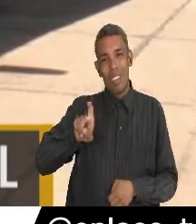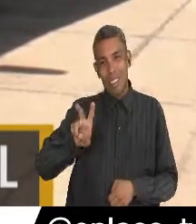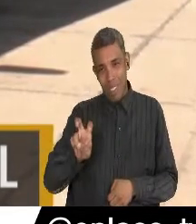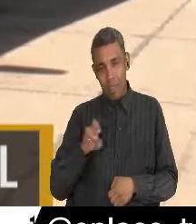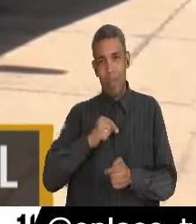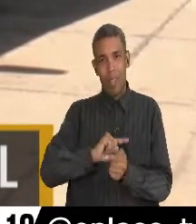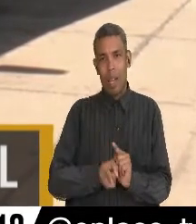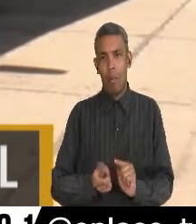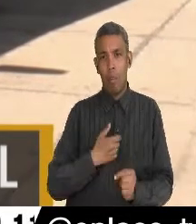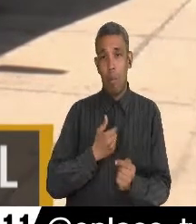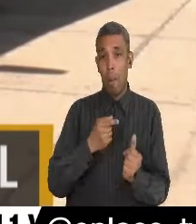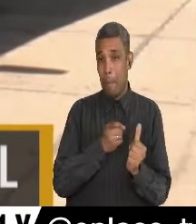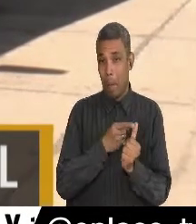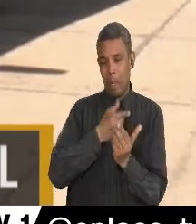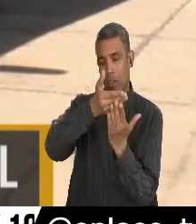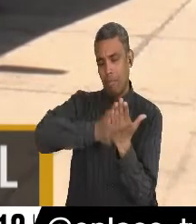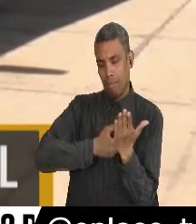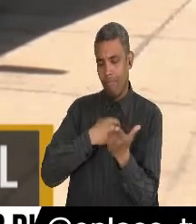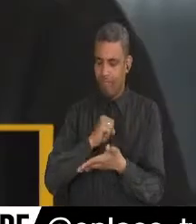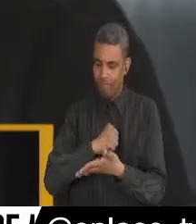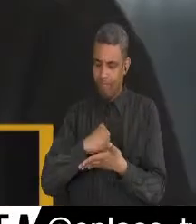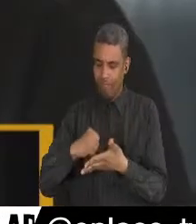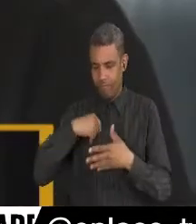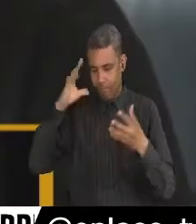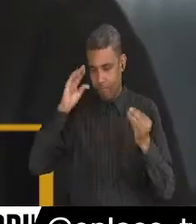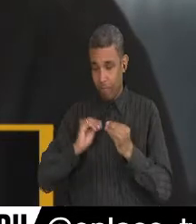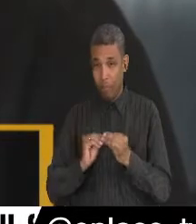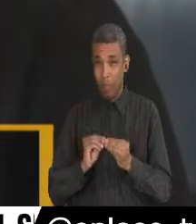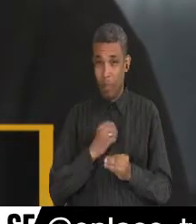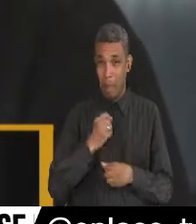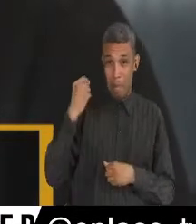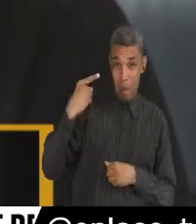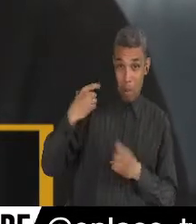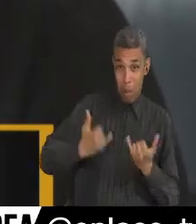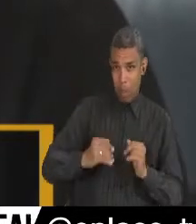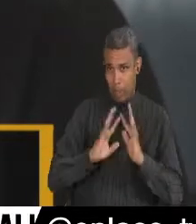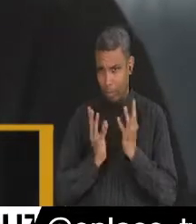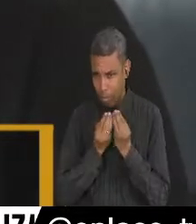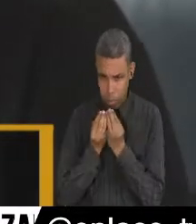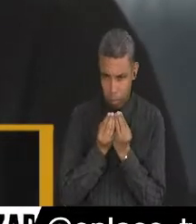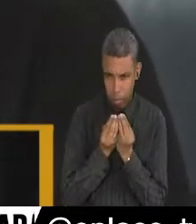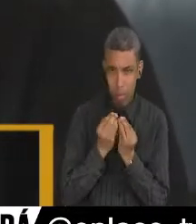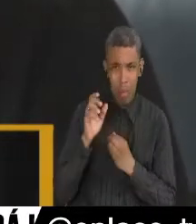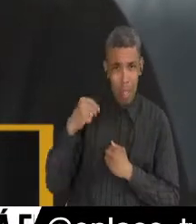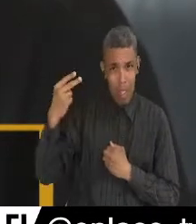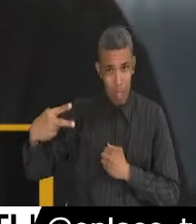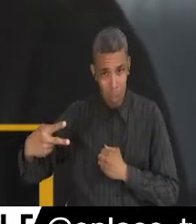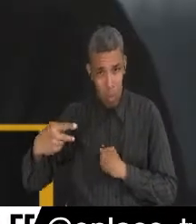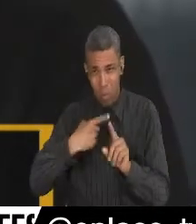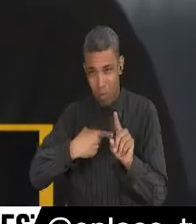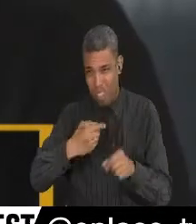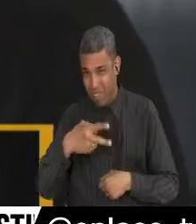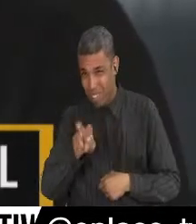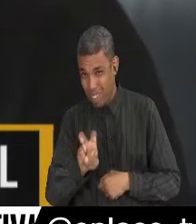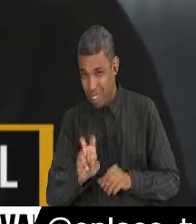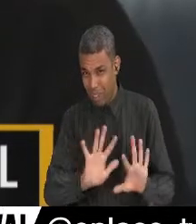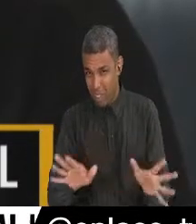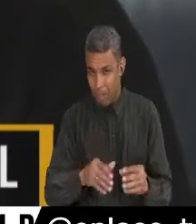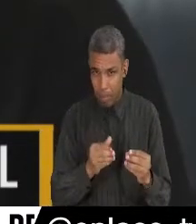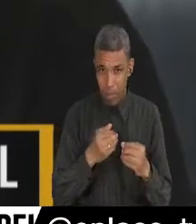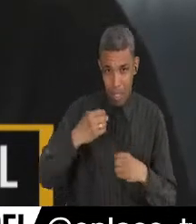de Hacienda, y el 17 de abril ya para el segundo debate, para aprobarlo en plenaria, que muy seguramente el 17 de abril ya está aprobado el